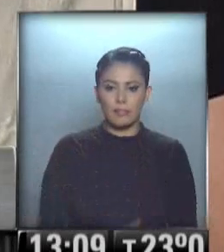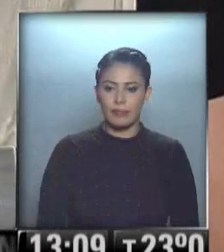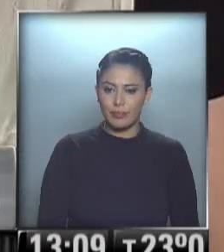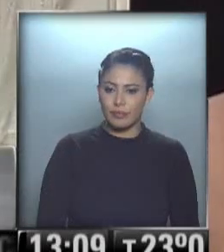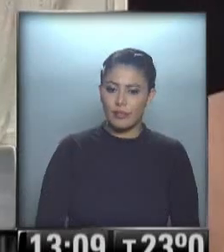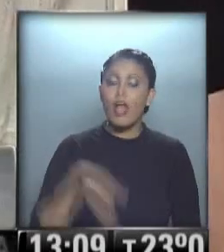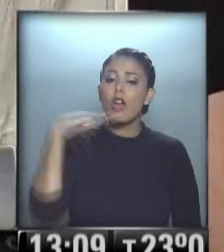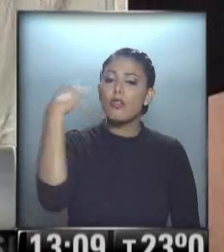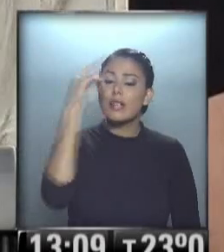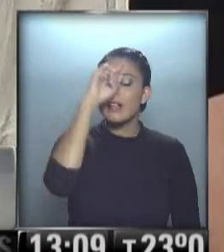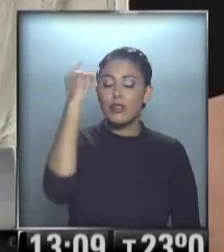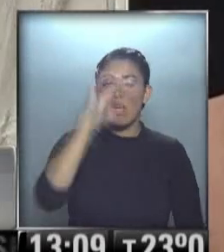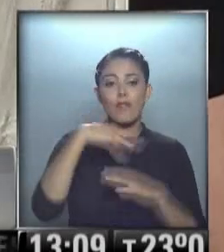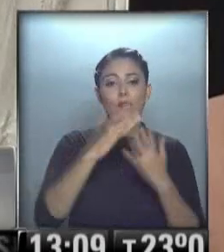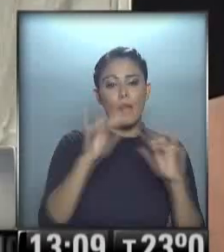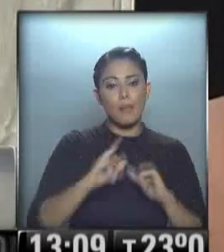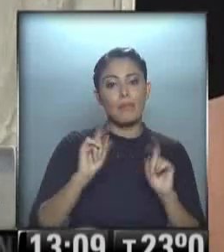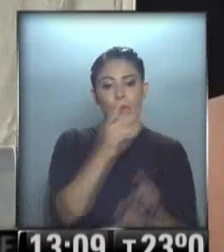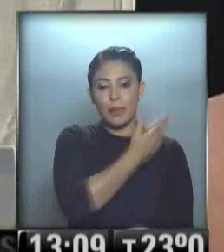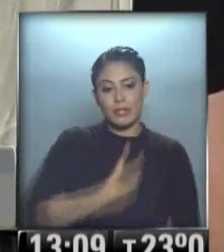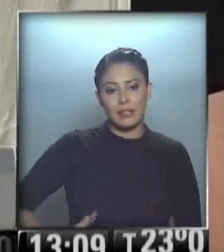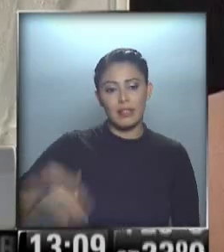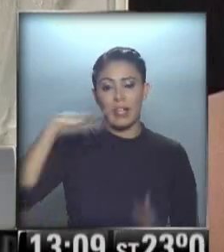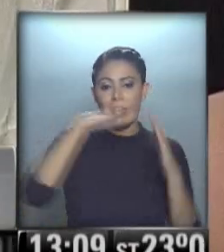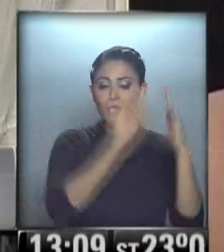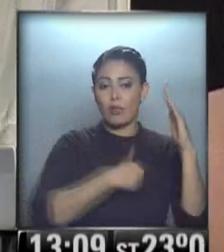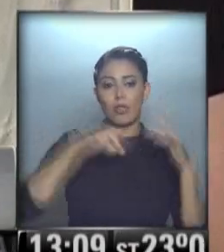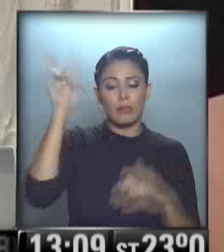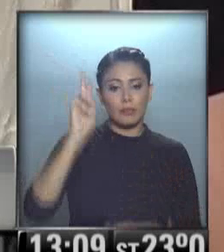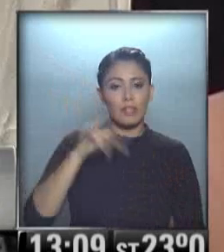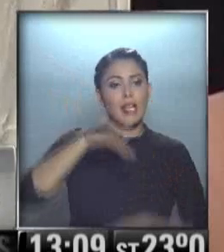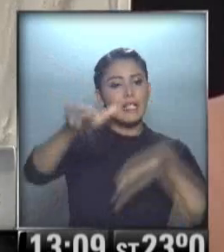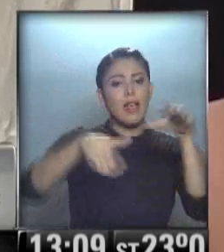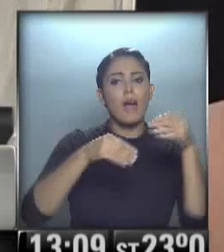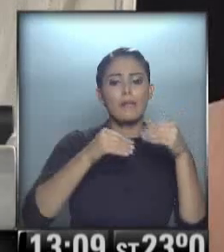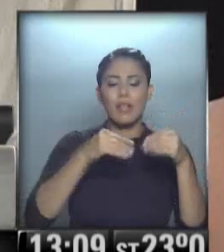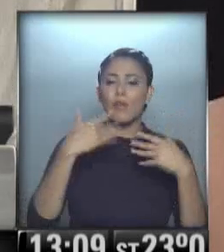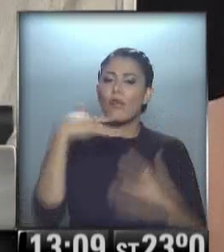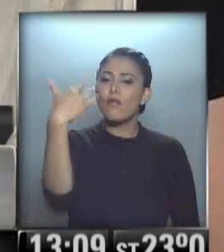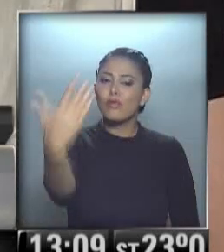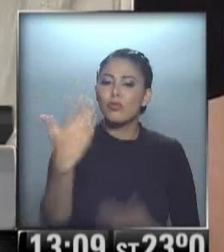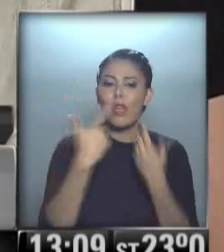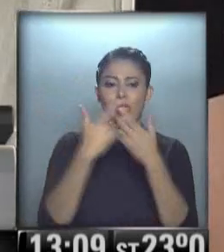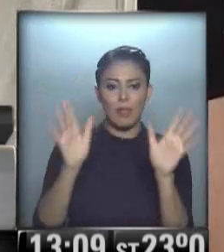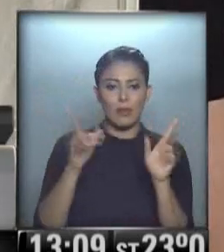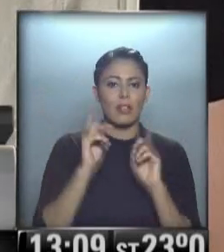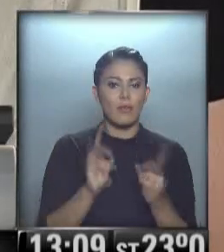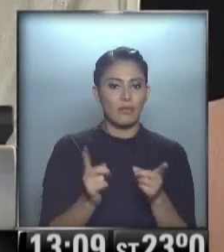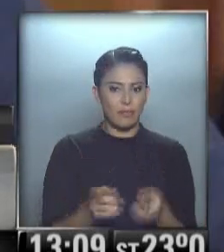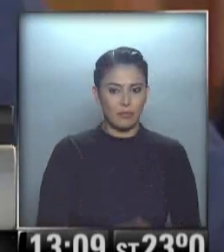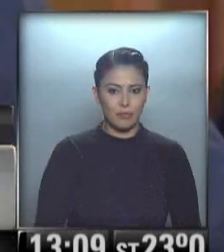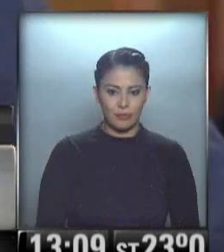Nacional de la Paz convocada por el presidente Maduro aquí en el Palacio de Miraflores de Caracas fue para garantizar el futuro democrático del país